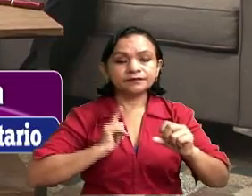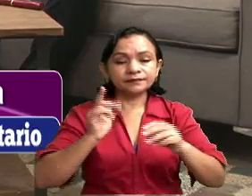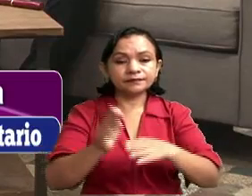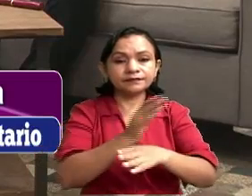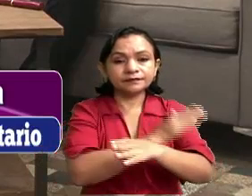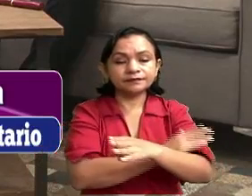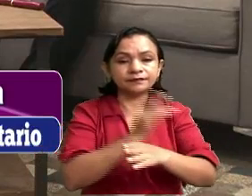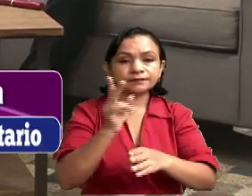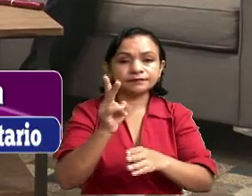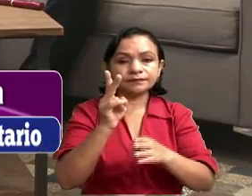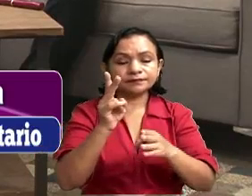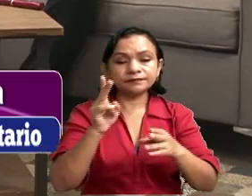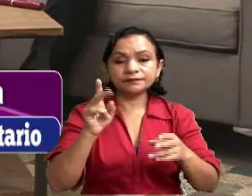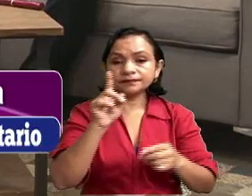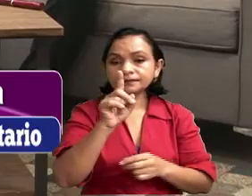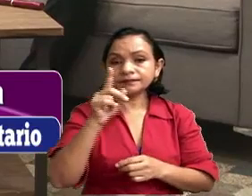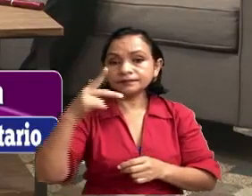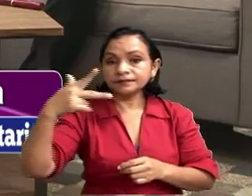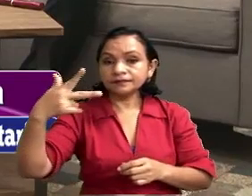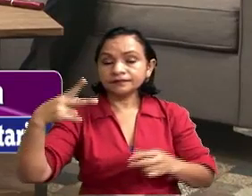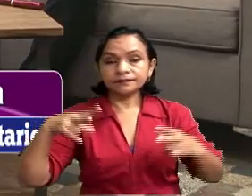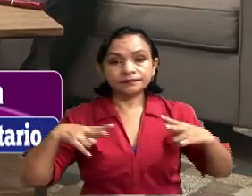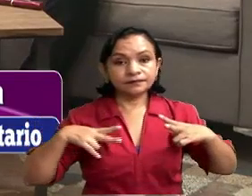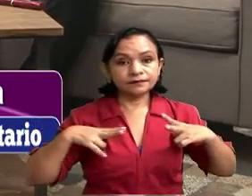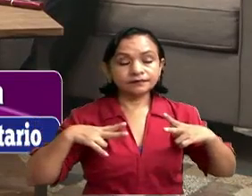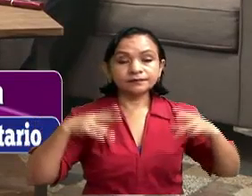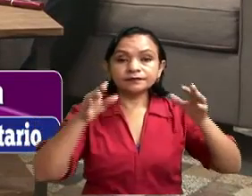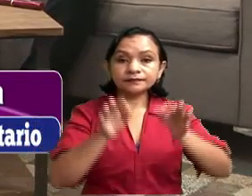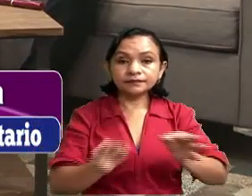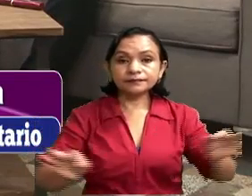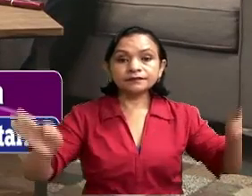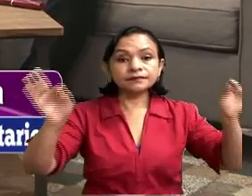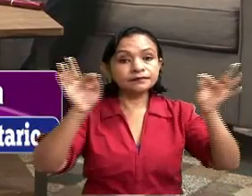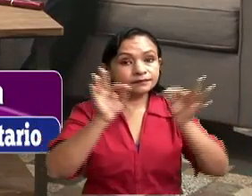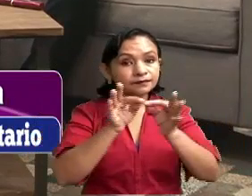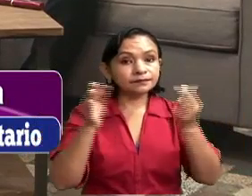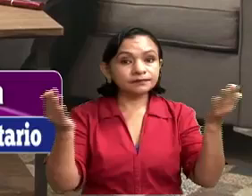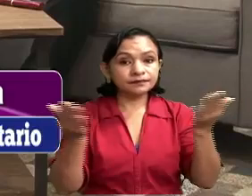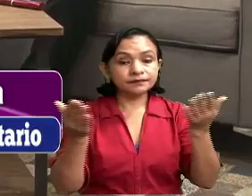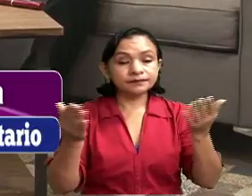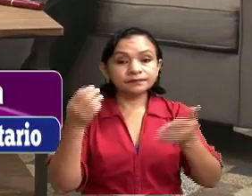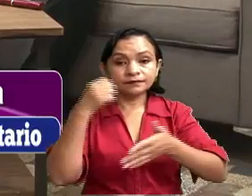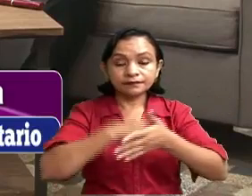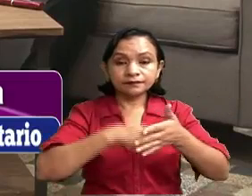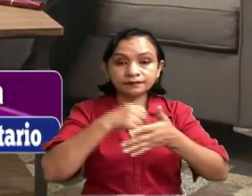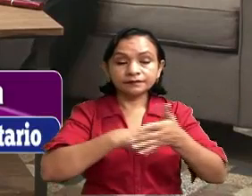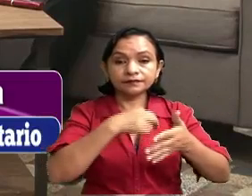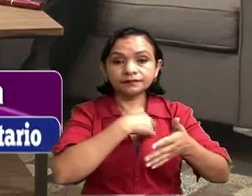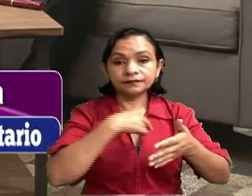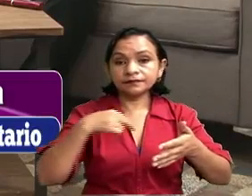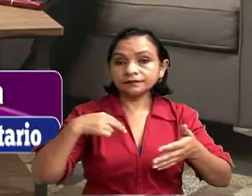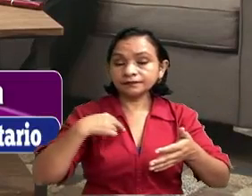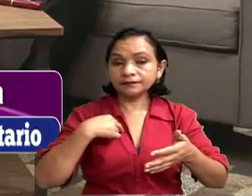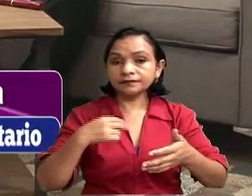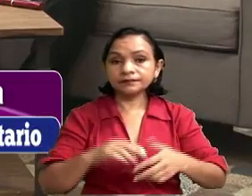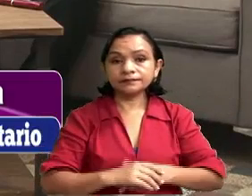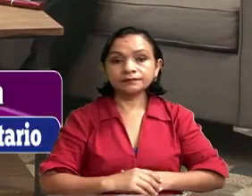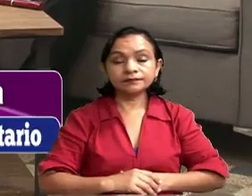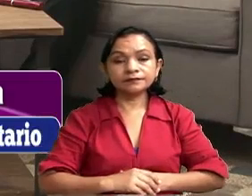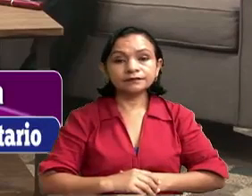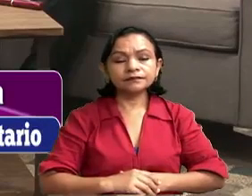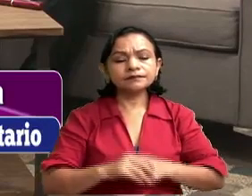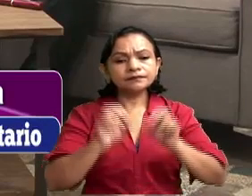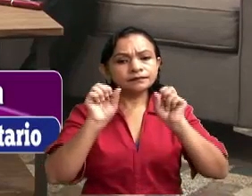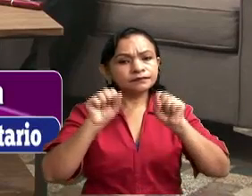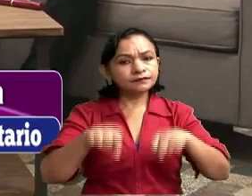del 18 de abril. Ese es un componente muy importante de estos esfuerzos que se están haciendo, pero